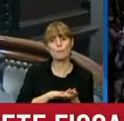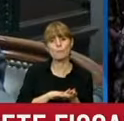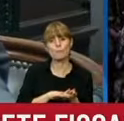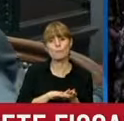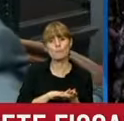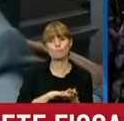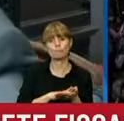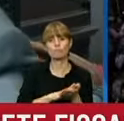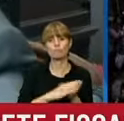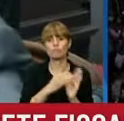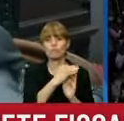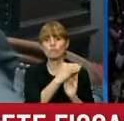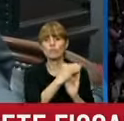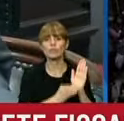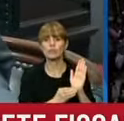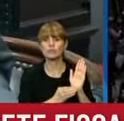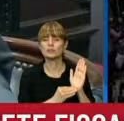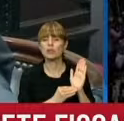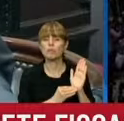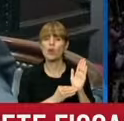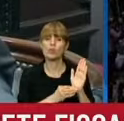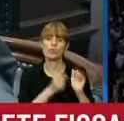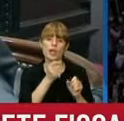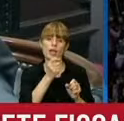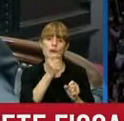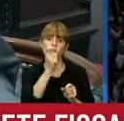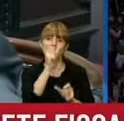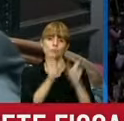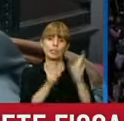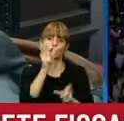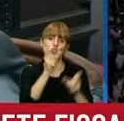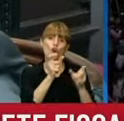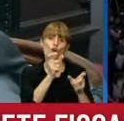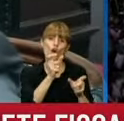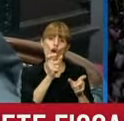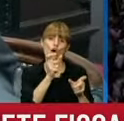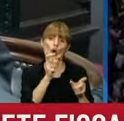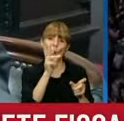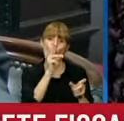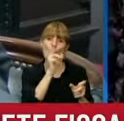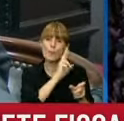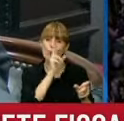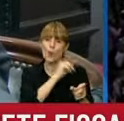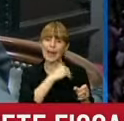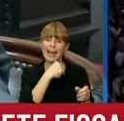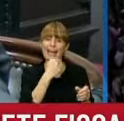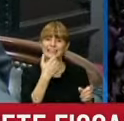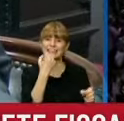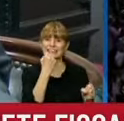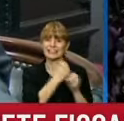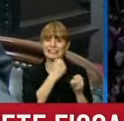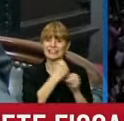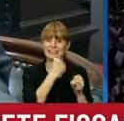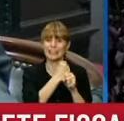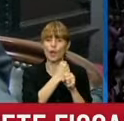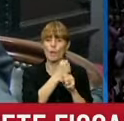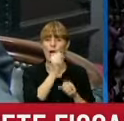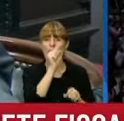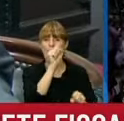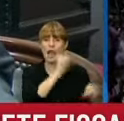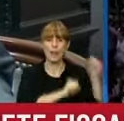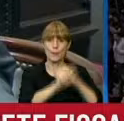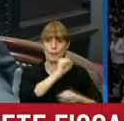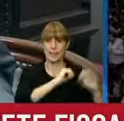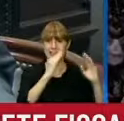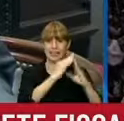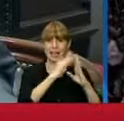afuera también, pelado, es así. Sí. Ahora, 10.000 personas con los micros que llevaron, claro. Sí. Está muy cortito el kirchnerismo. Andaban